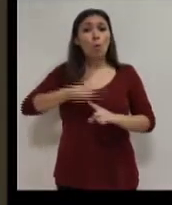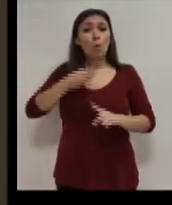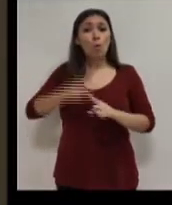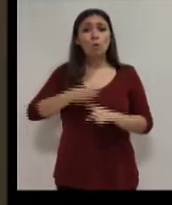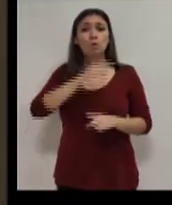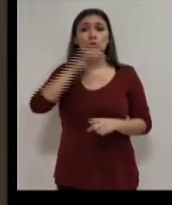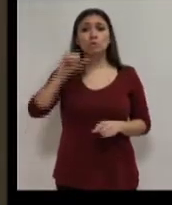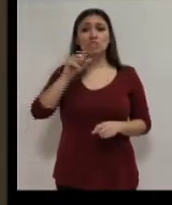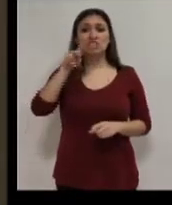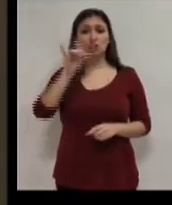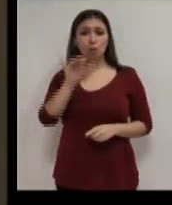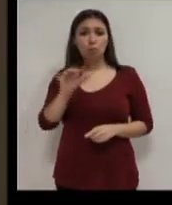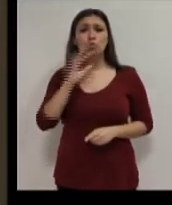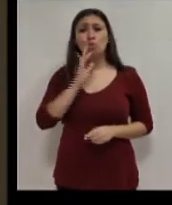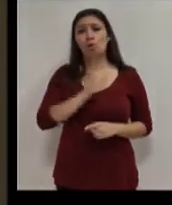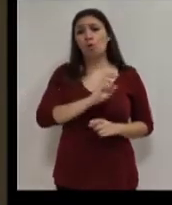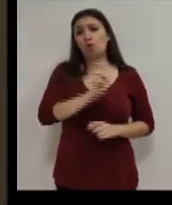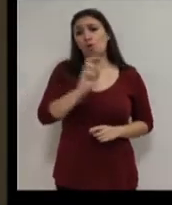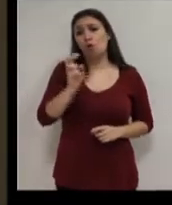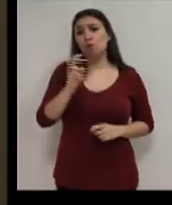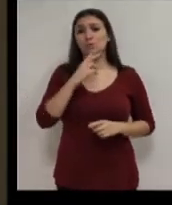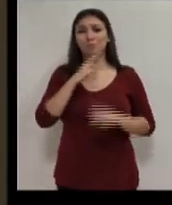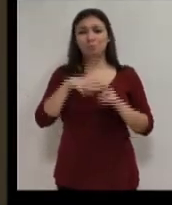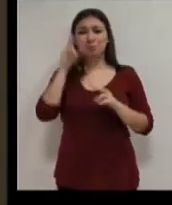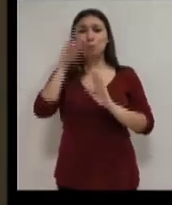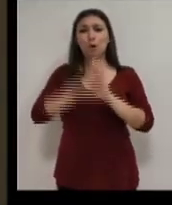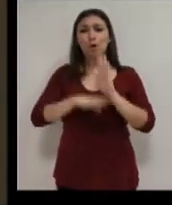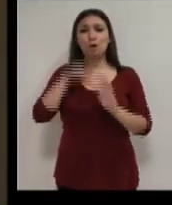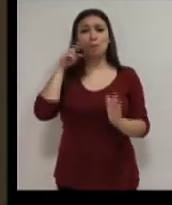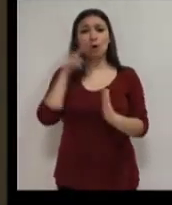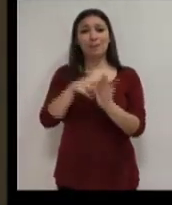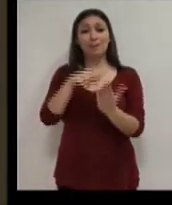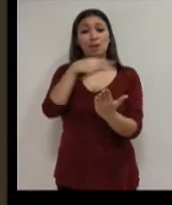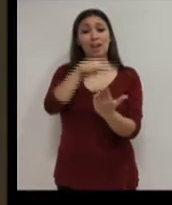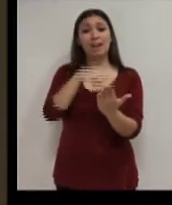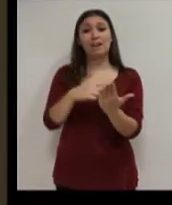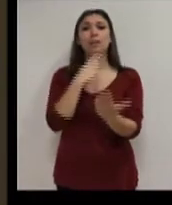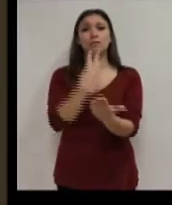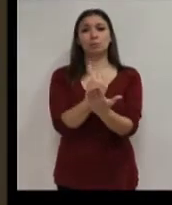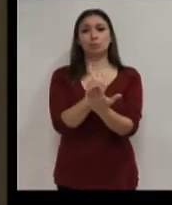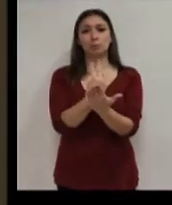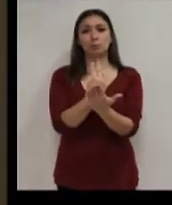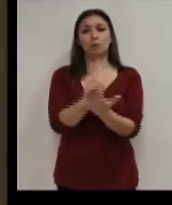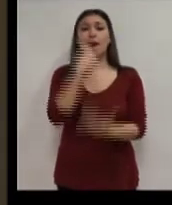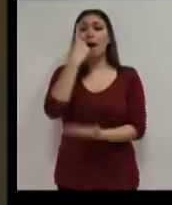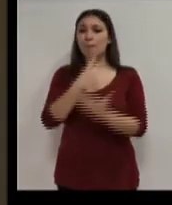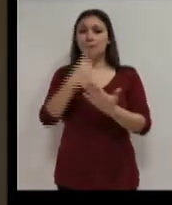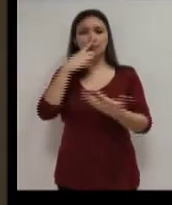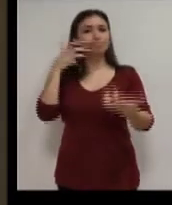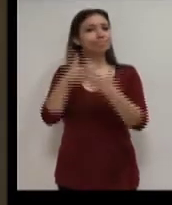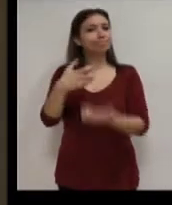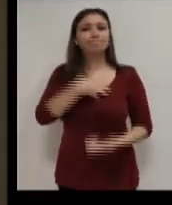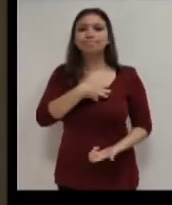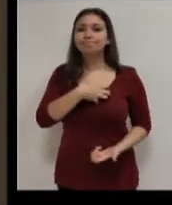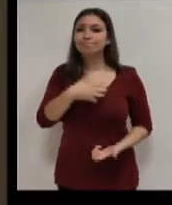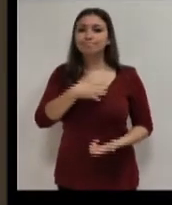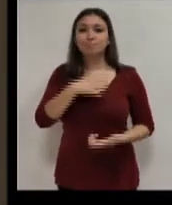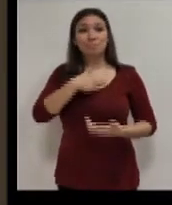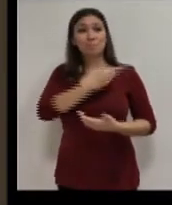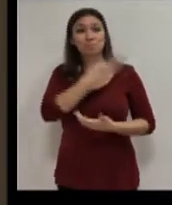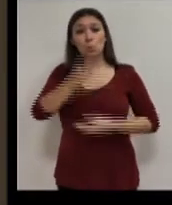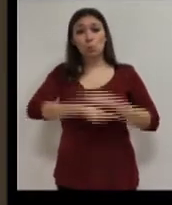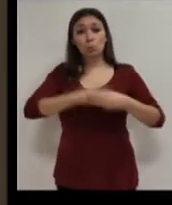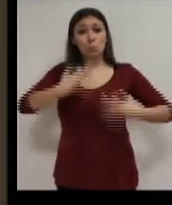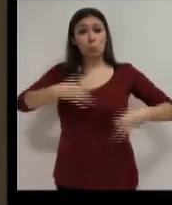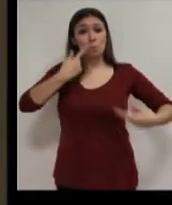visual utiliza, como puede ser un JAWS o cualquier otro lector de pantallas, chocan con los